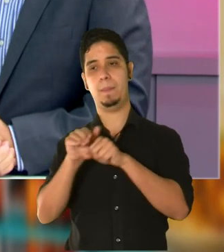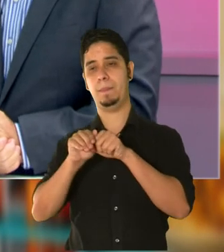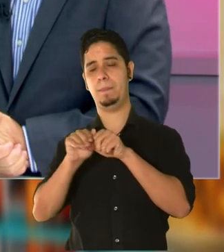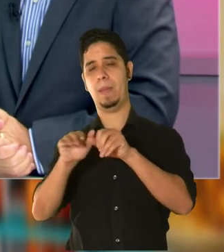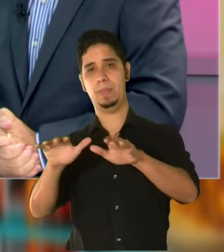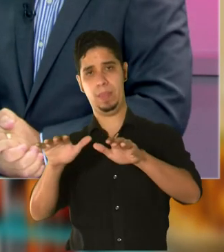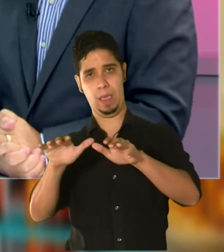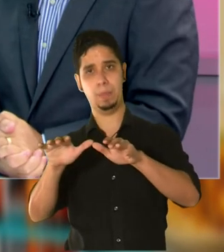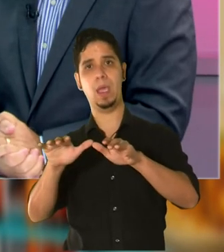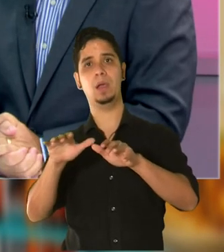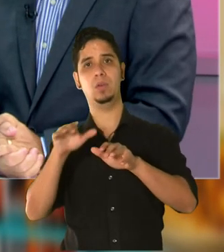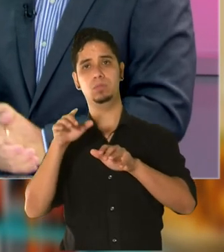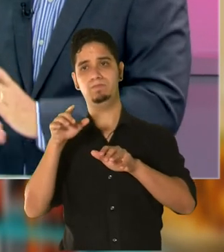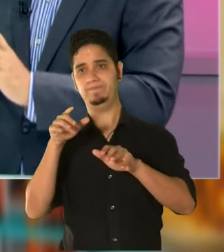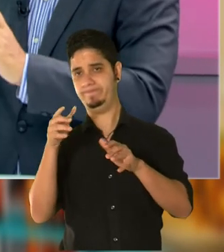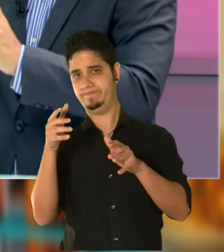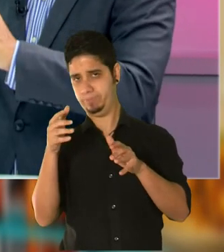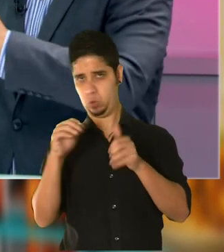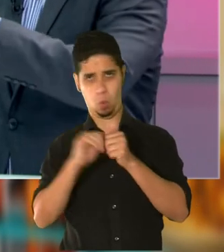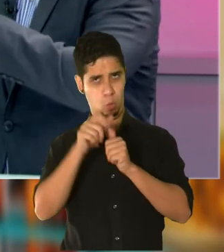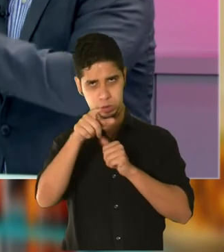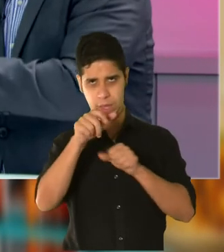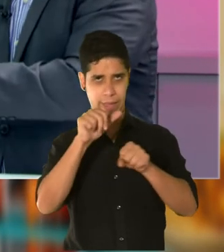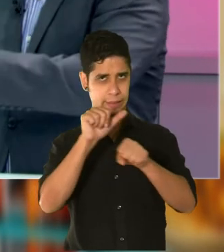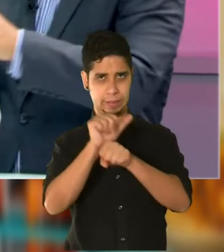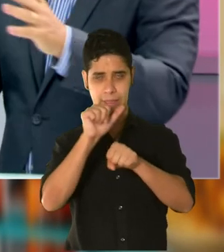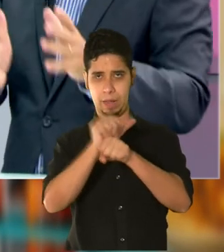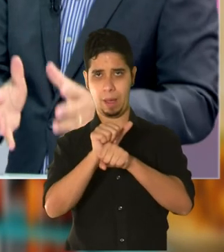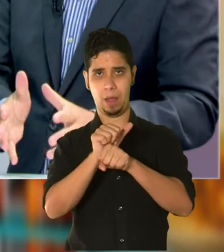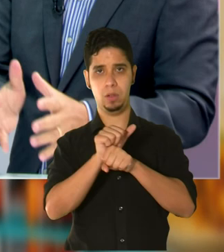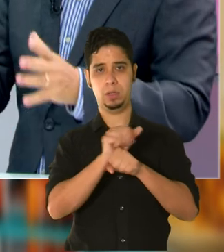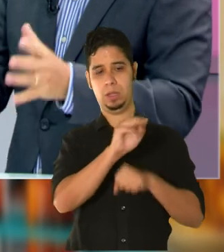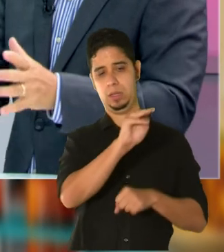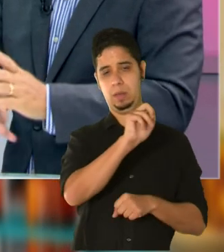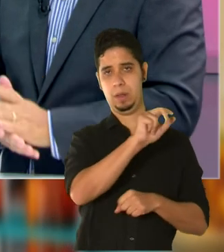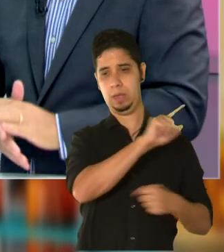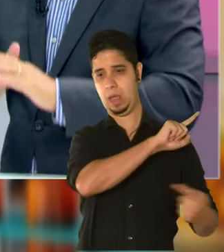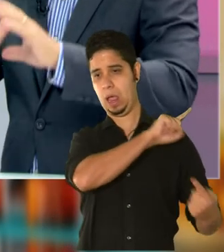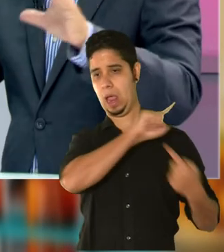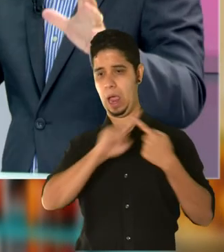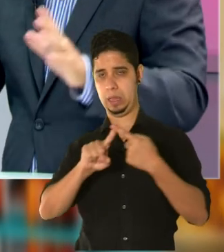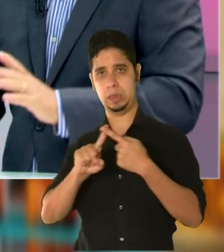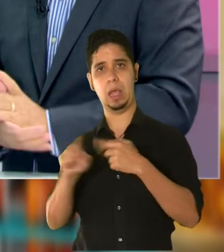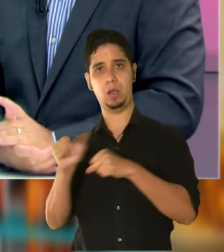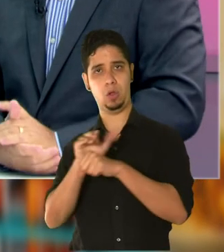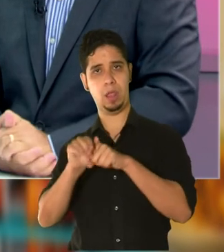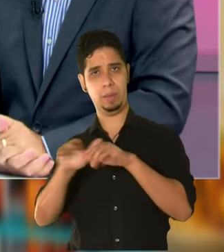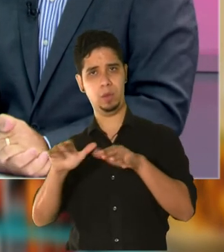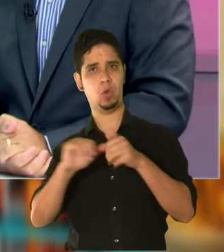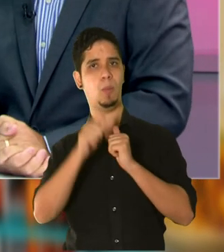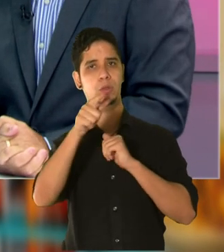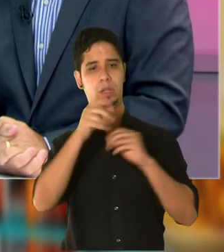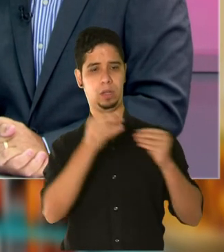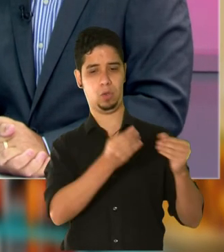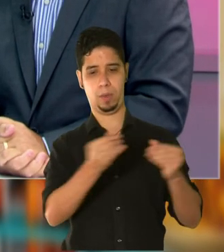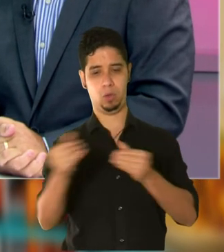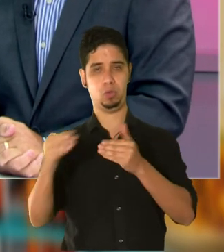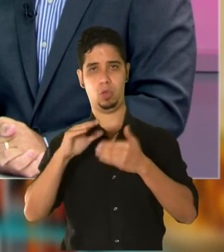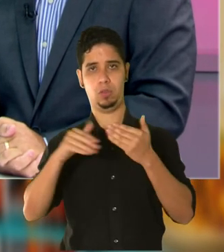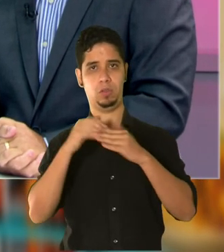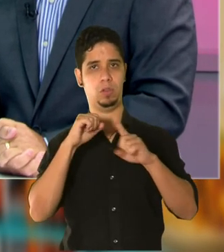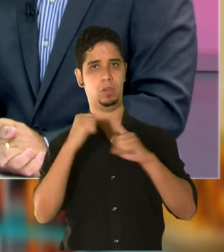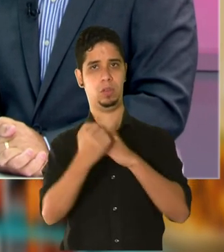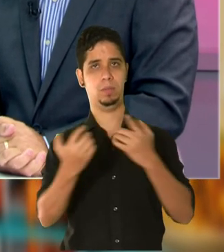como como trabajaron de maría hasta el presente como podido trabajar todo esto todos estos escenarios